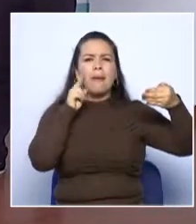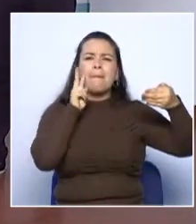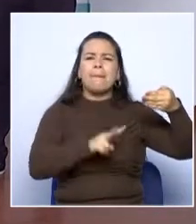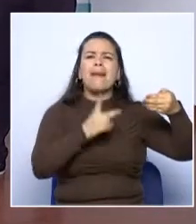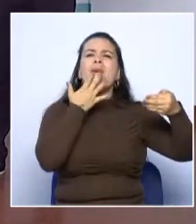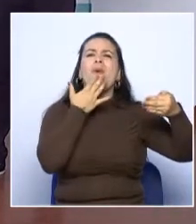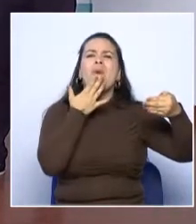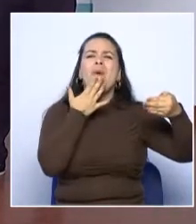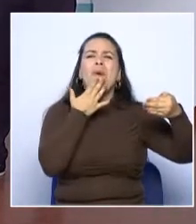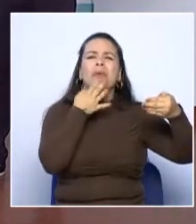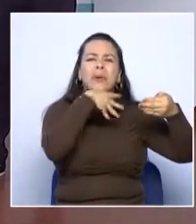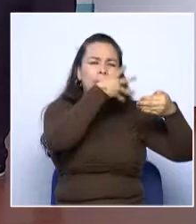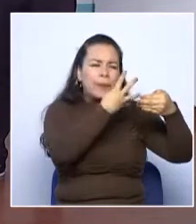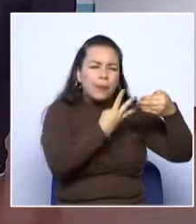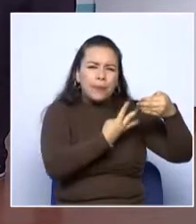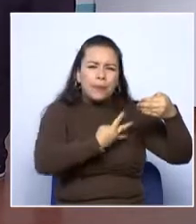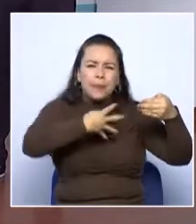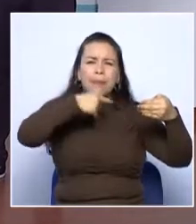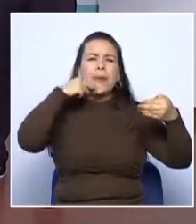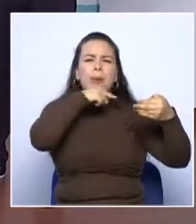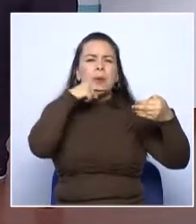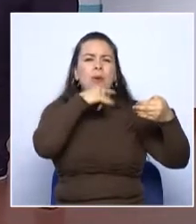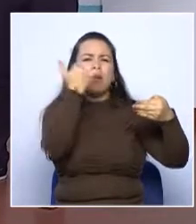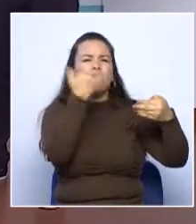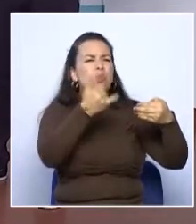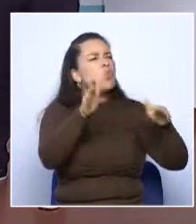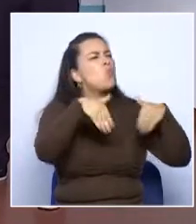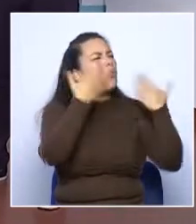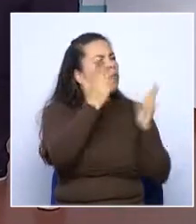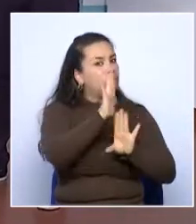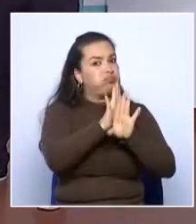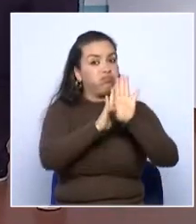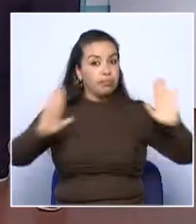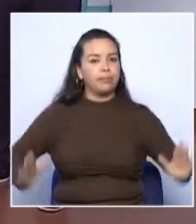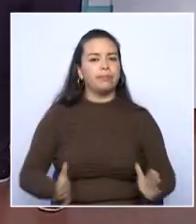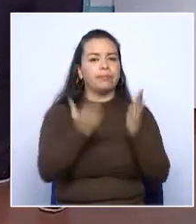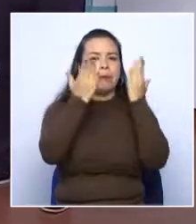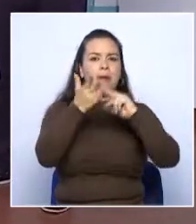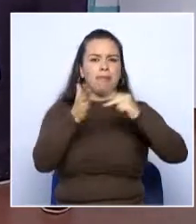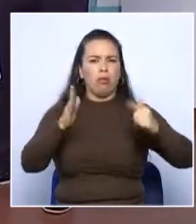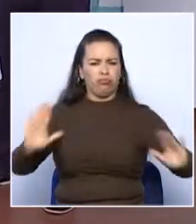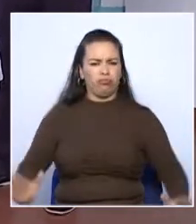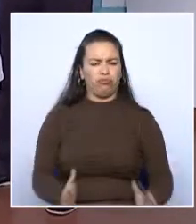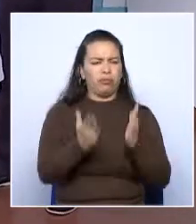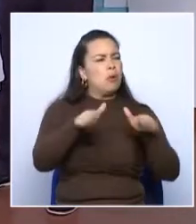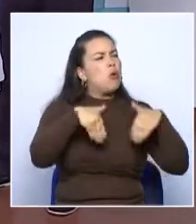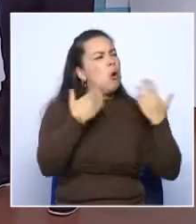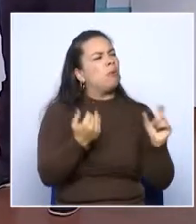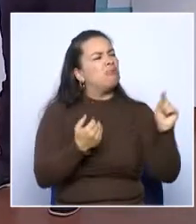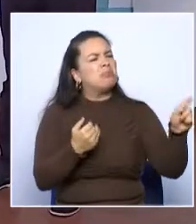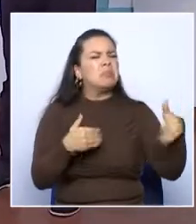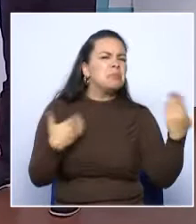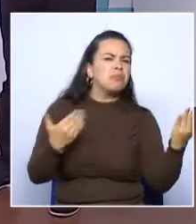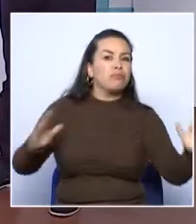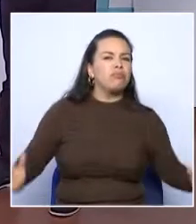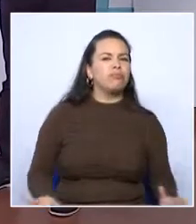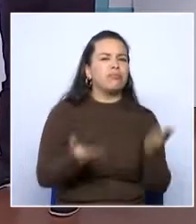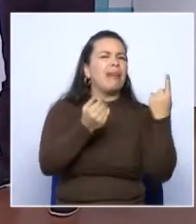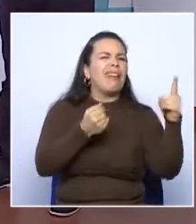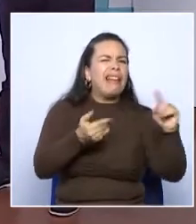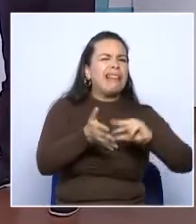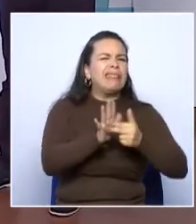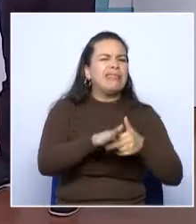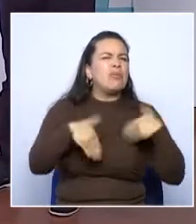los vasos, entonces el rojito, el azul. Hablemos de cómo ha avanzado todo el tema de la ecografía y en qué consiste